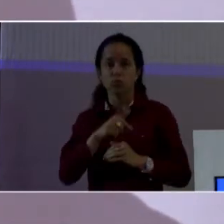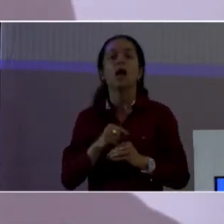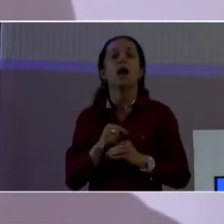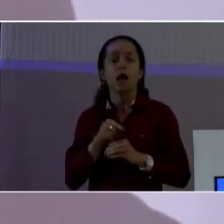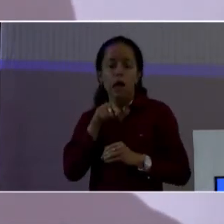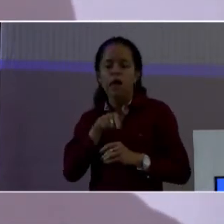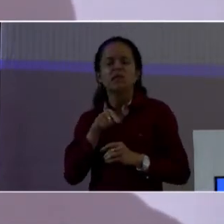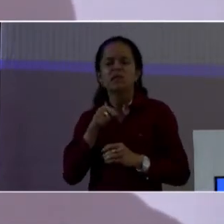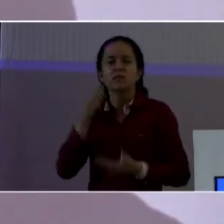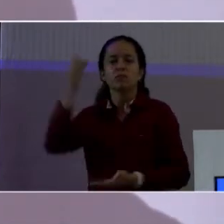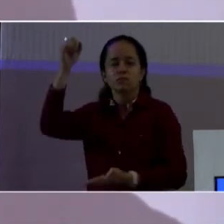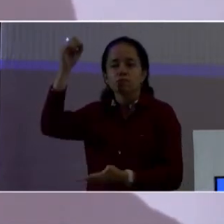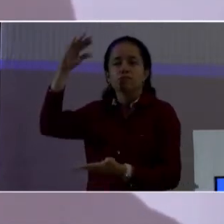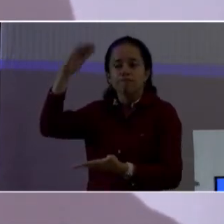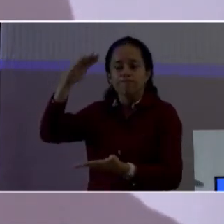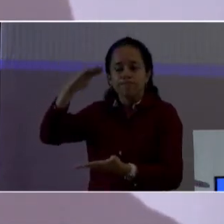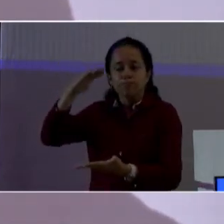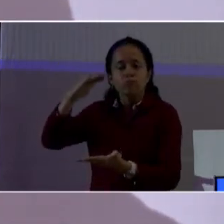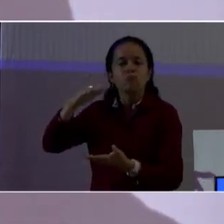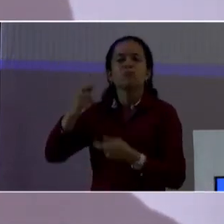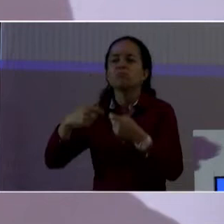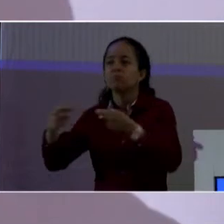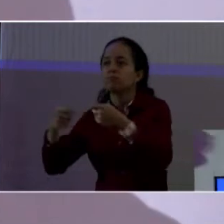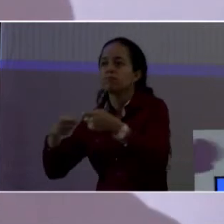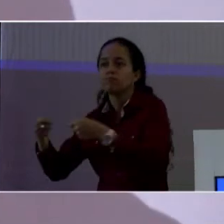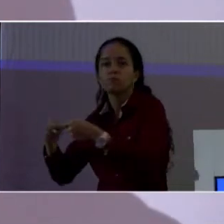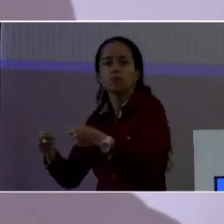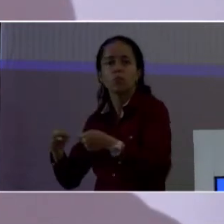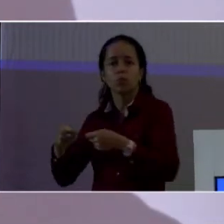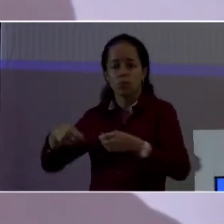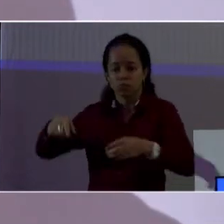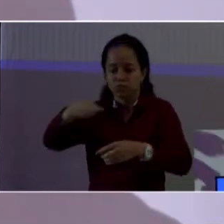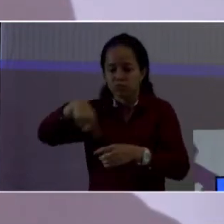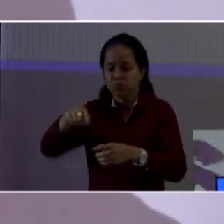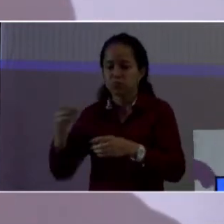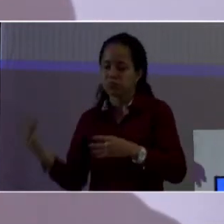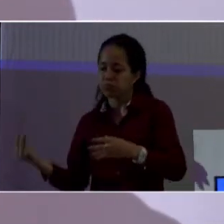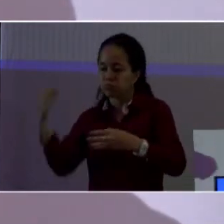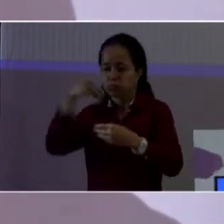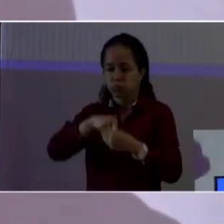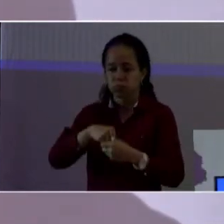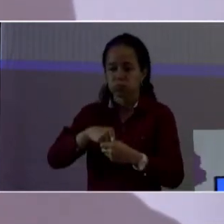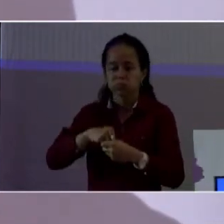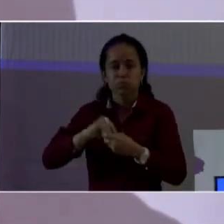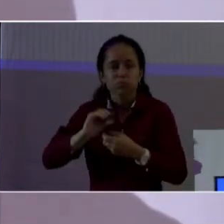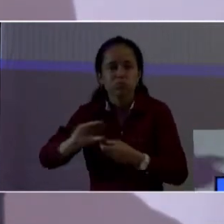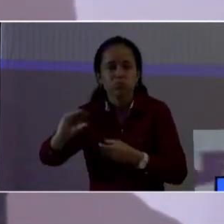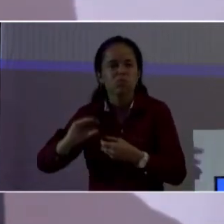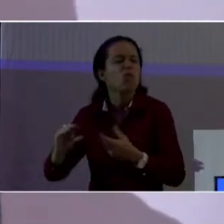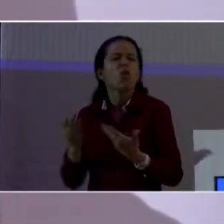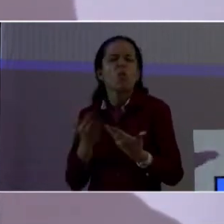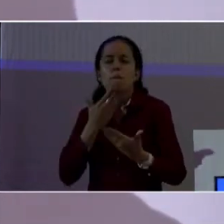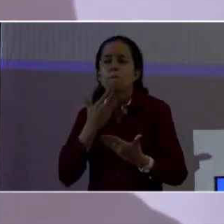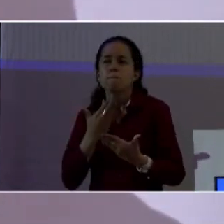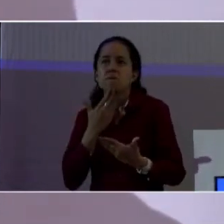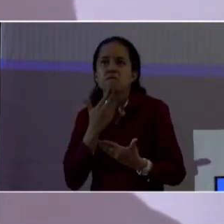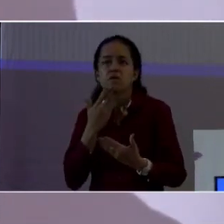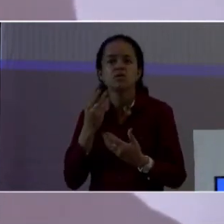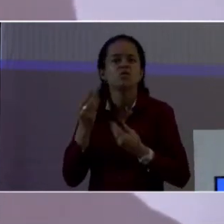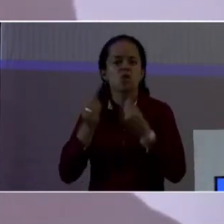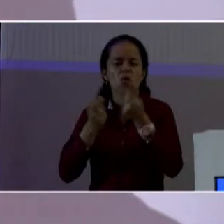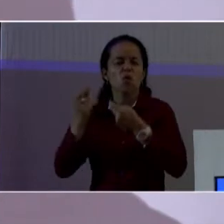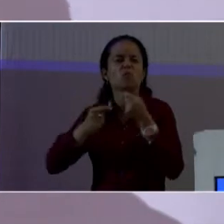estamos ejecutando todos los beneficios económicos de la población en proceso de reincorporación. ¿Qué beneficios económicos?